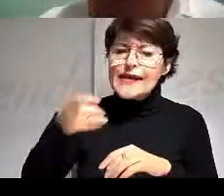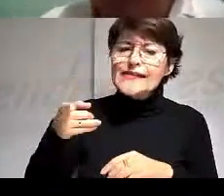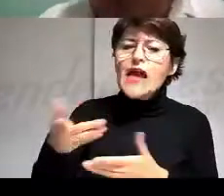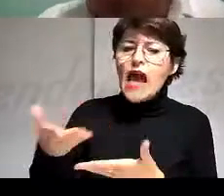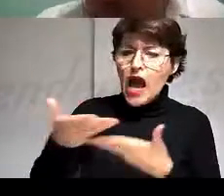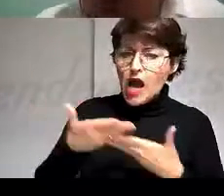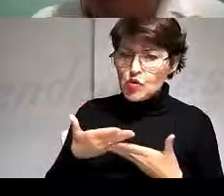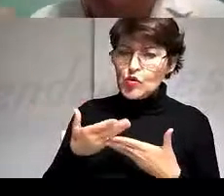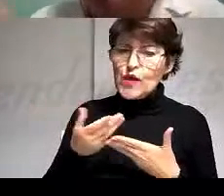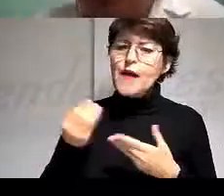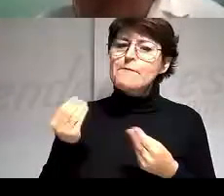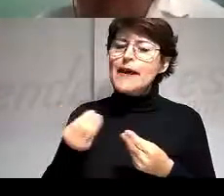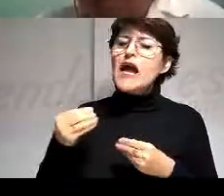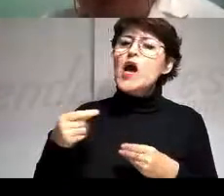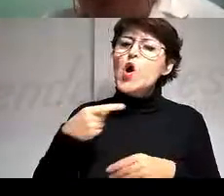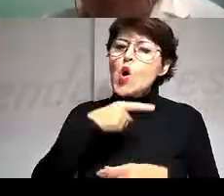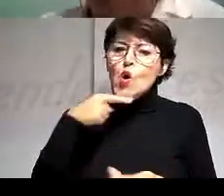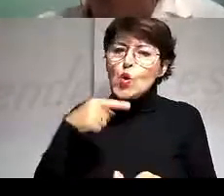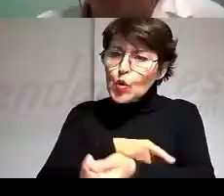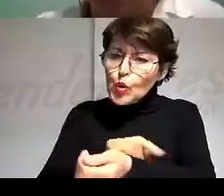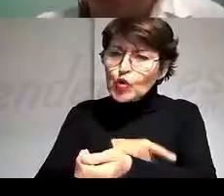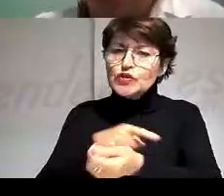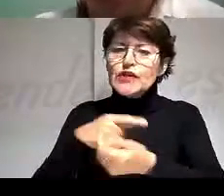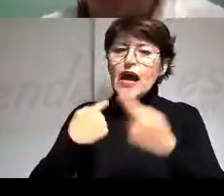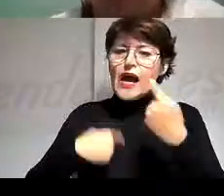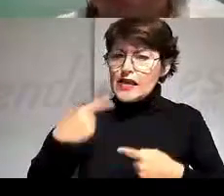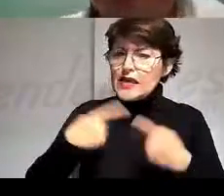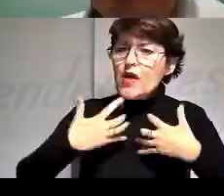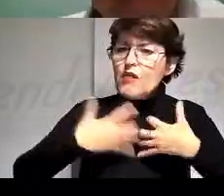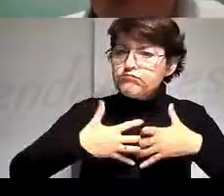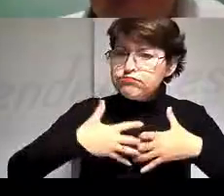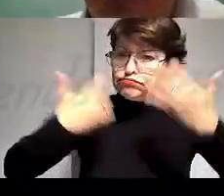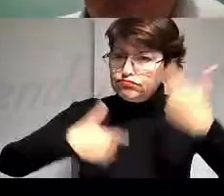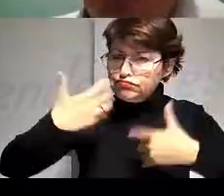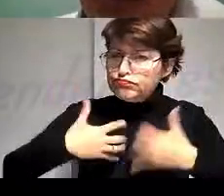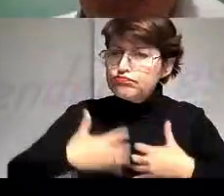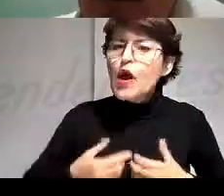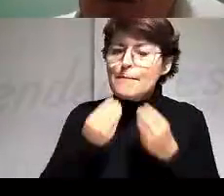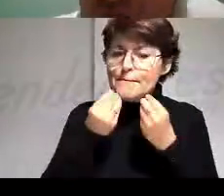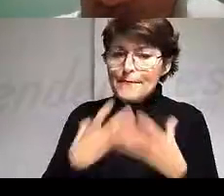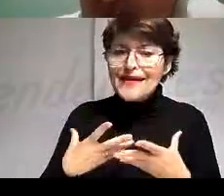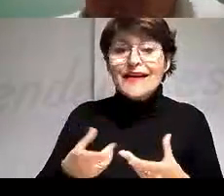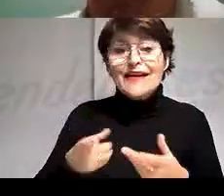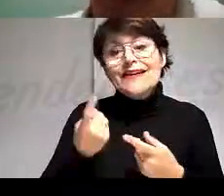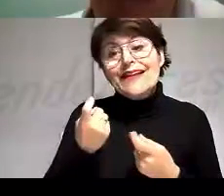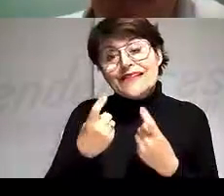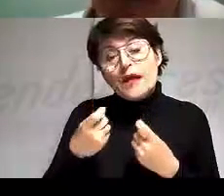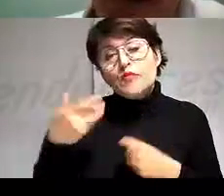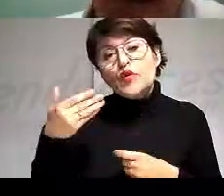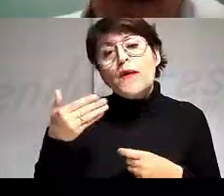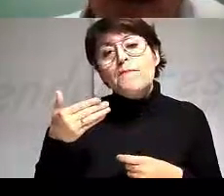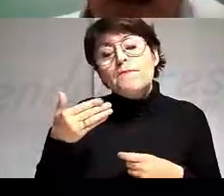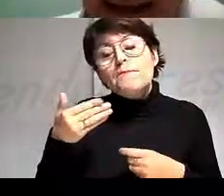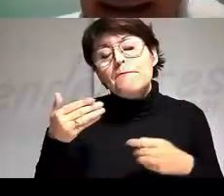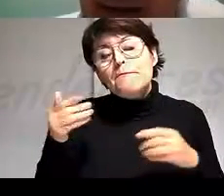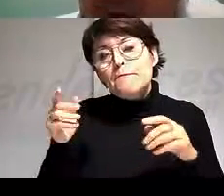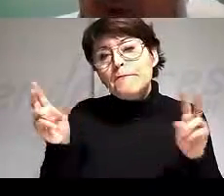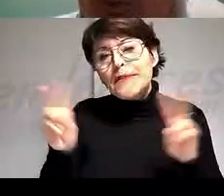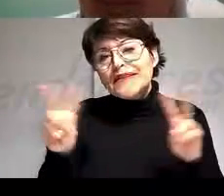producir la glucosa y posteriormente los fosfatos que generan energía, necesitamos vitaminas del grupo B.